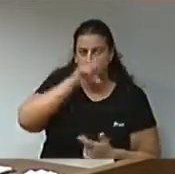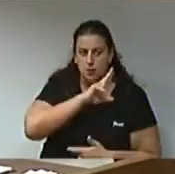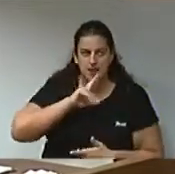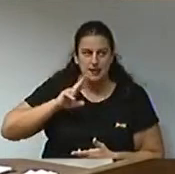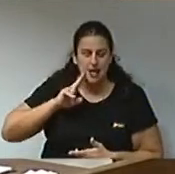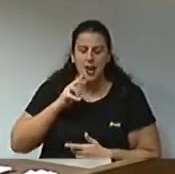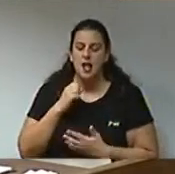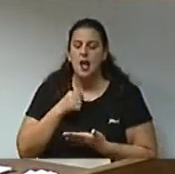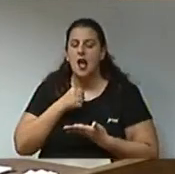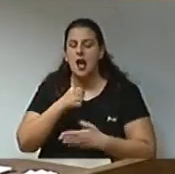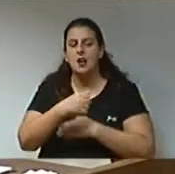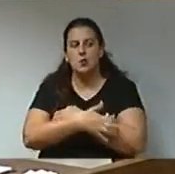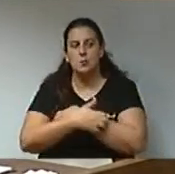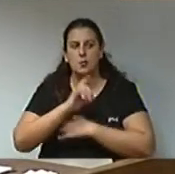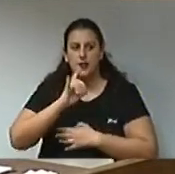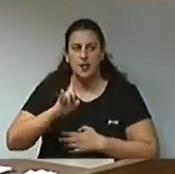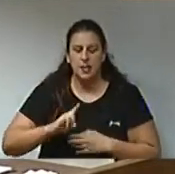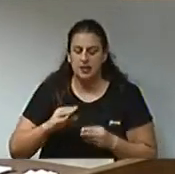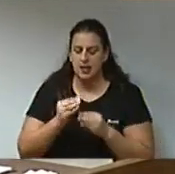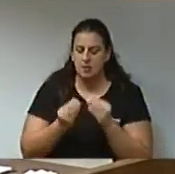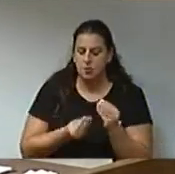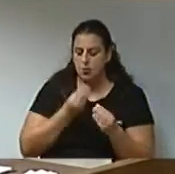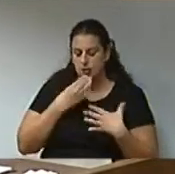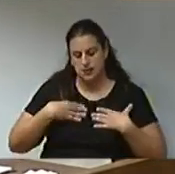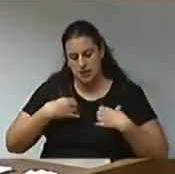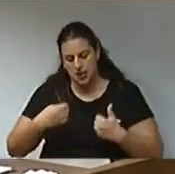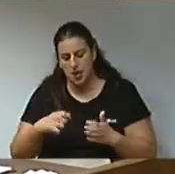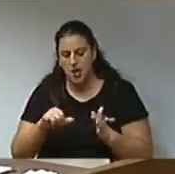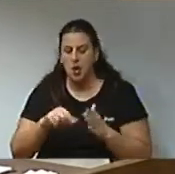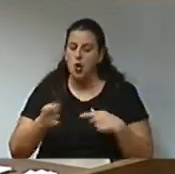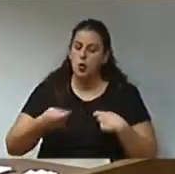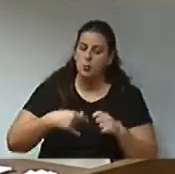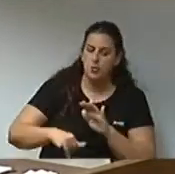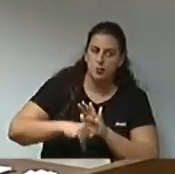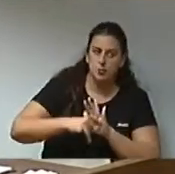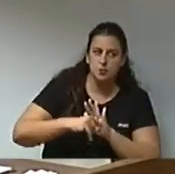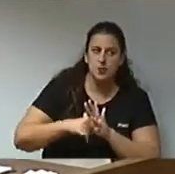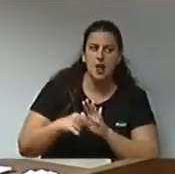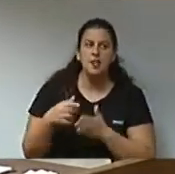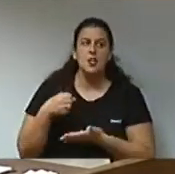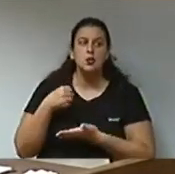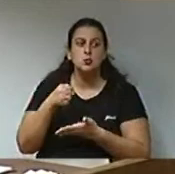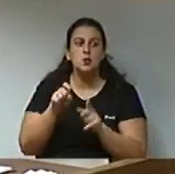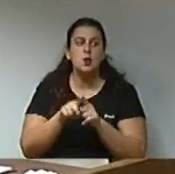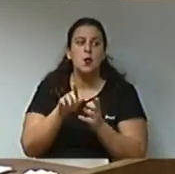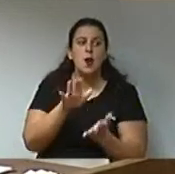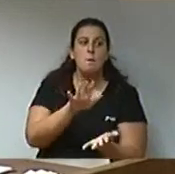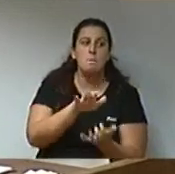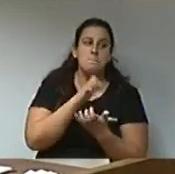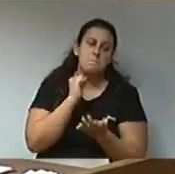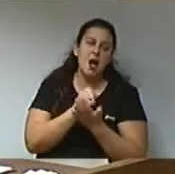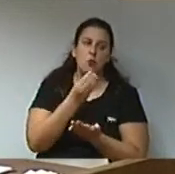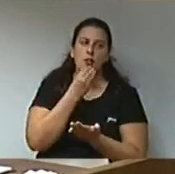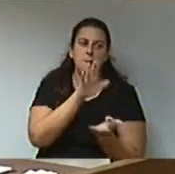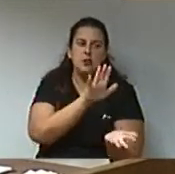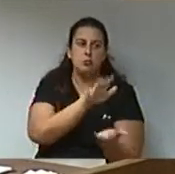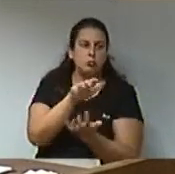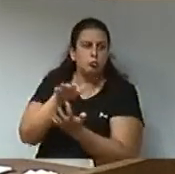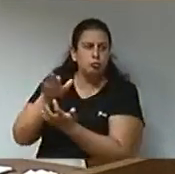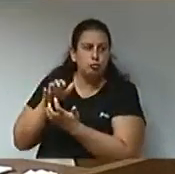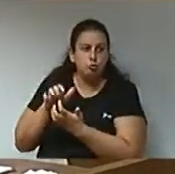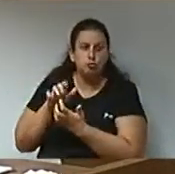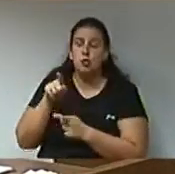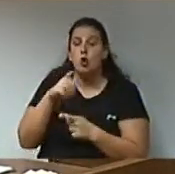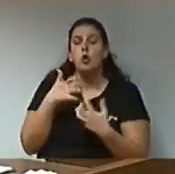energética, bonos para alimentación saludable en comercio de proximidad, recuperar subvenciones a instituciones tan importantes como el Banco de Alimentos, que hoy luchan contra las colas del